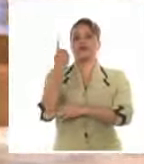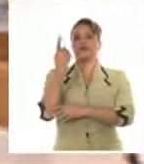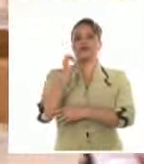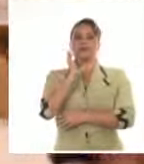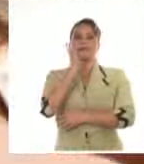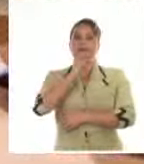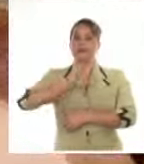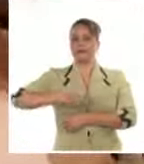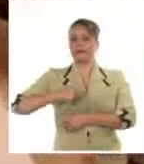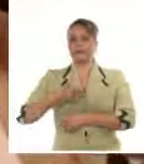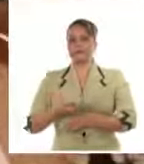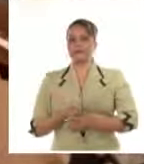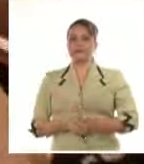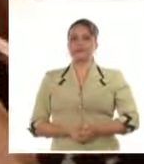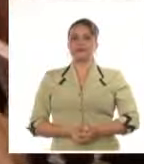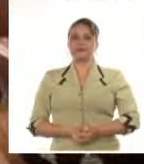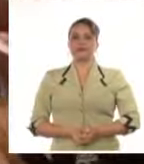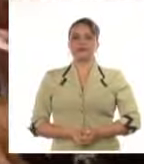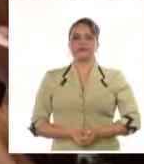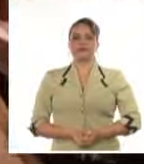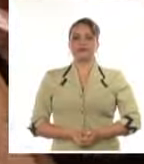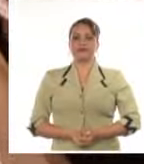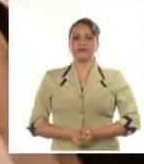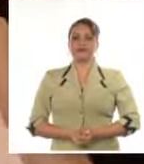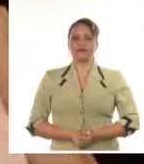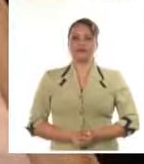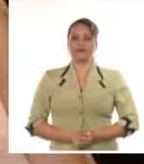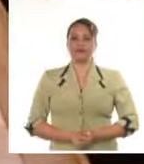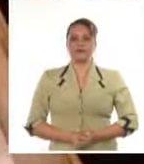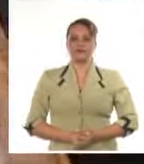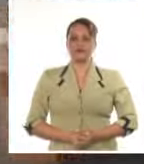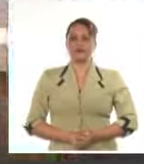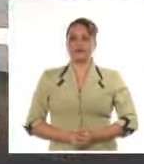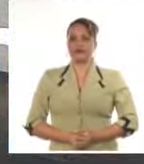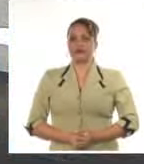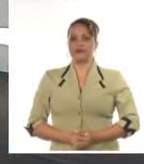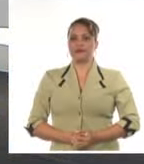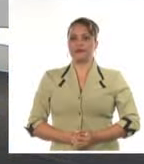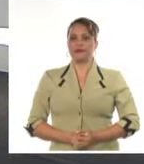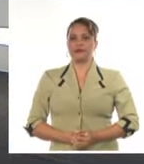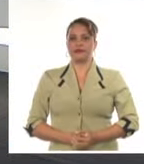Artes. William Capote y Aleida Piñero Meneses, Canal Cubano de Noticias.